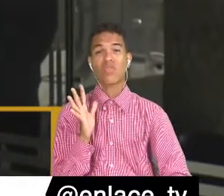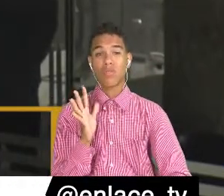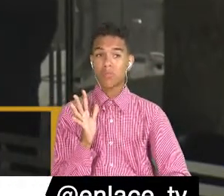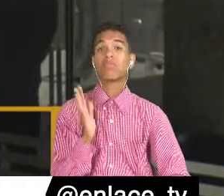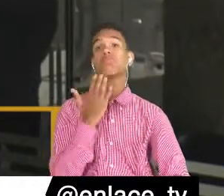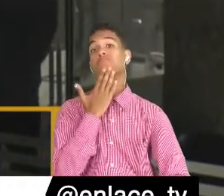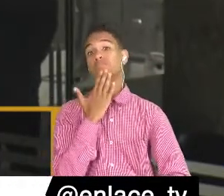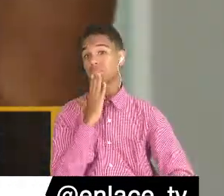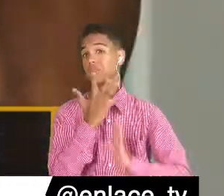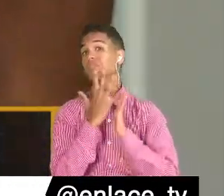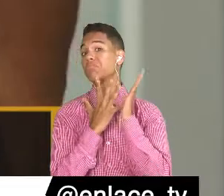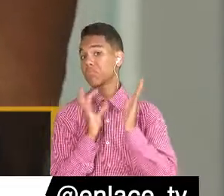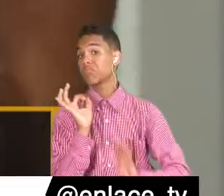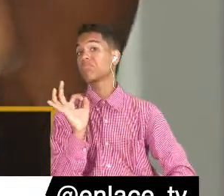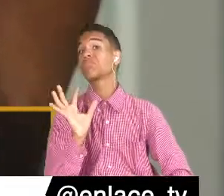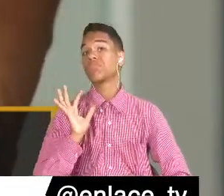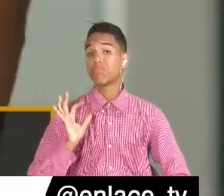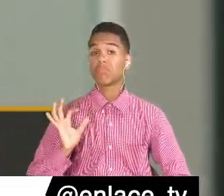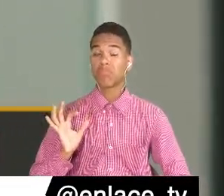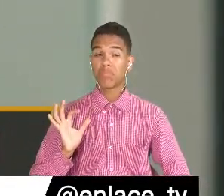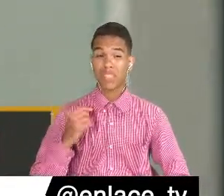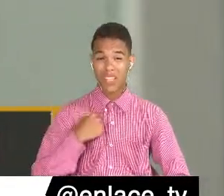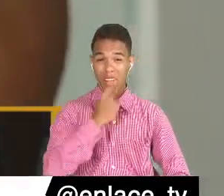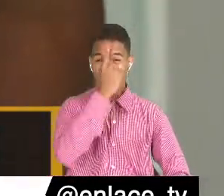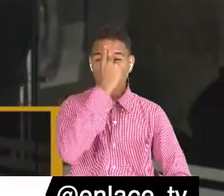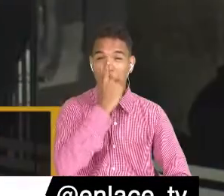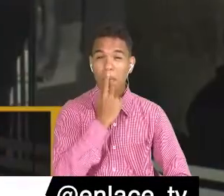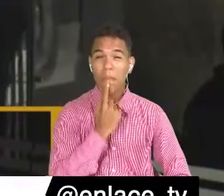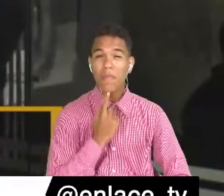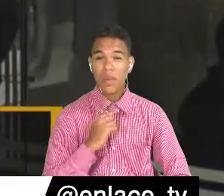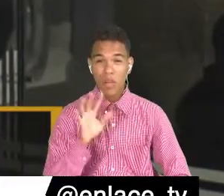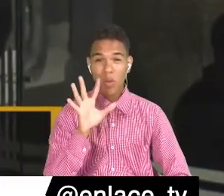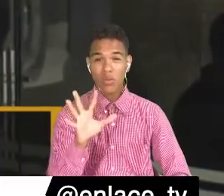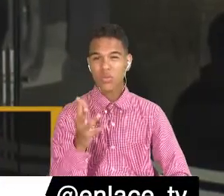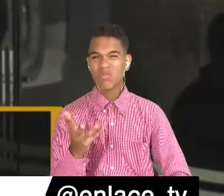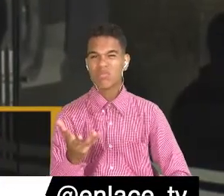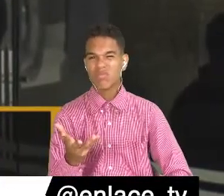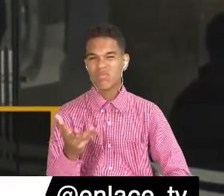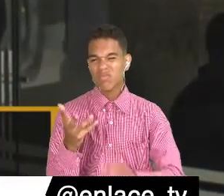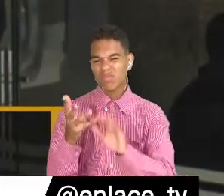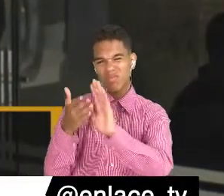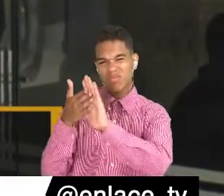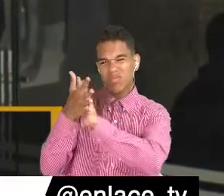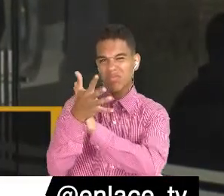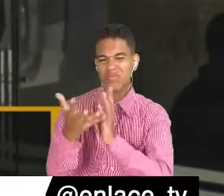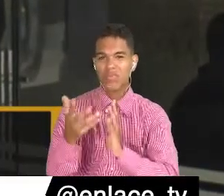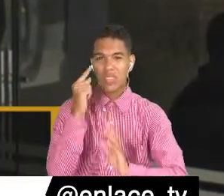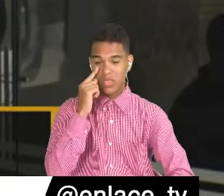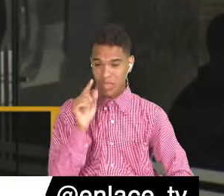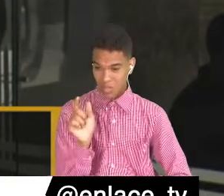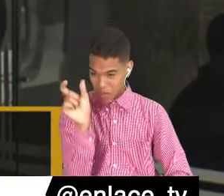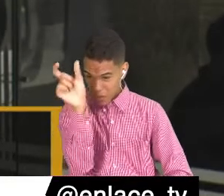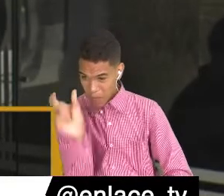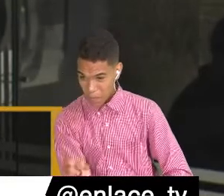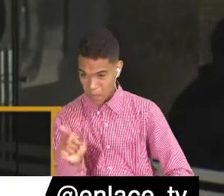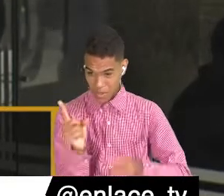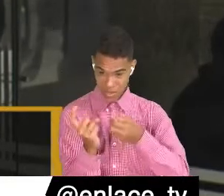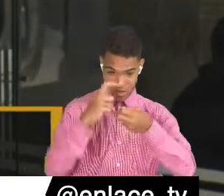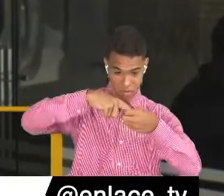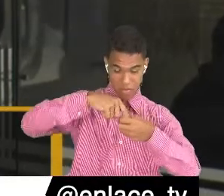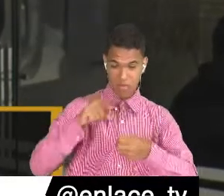buenas, excelentes. Sobre el perfil de un miembro de la Armada se dijo: el perfil que debe tener el joven que ingrese a la institución